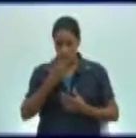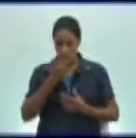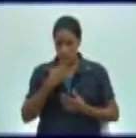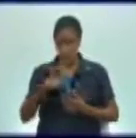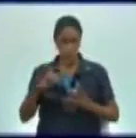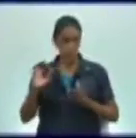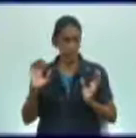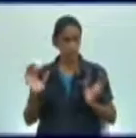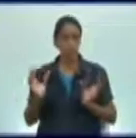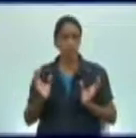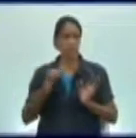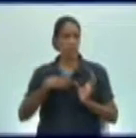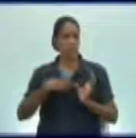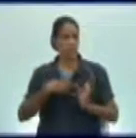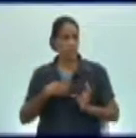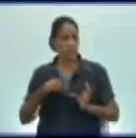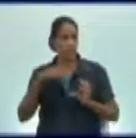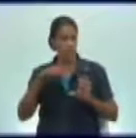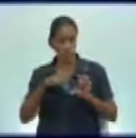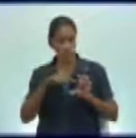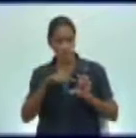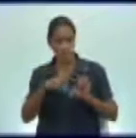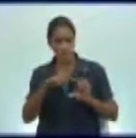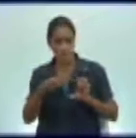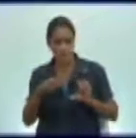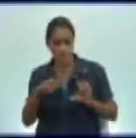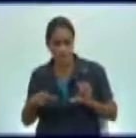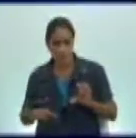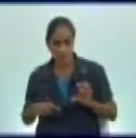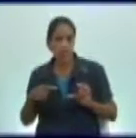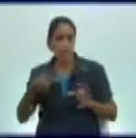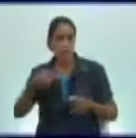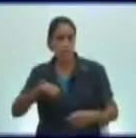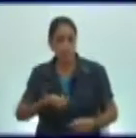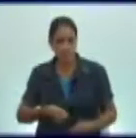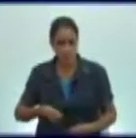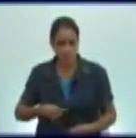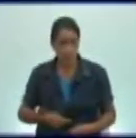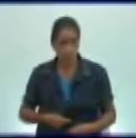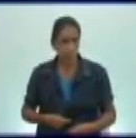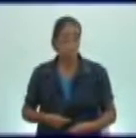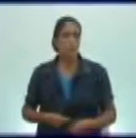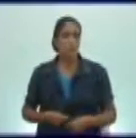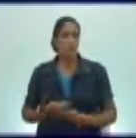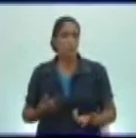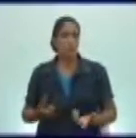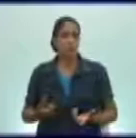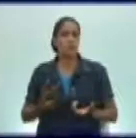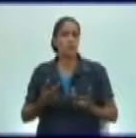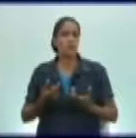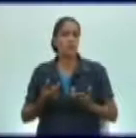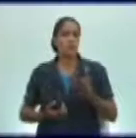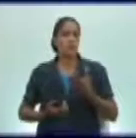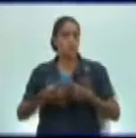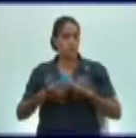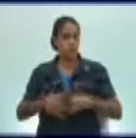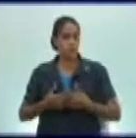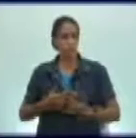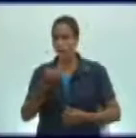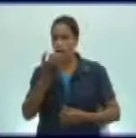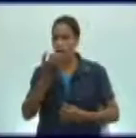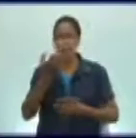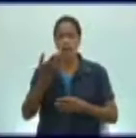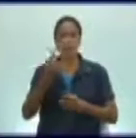La presencia de glándulas digestivas cuyas secreciones intervienen en la digestión de los alimentos. Aquí hay una